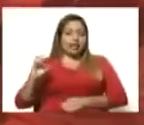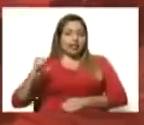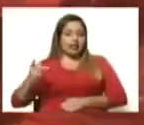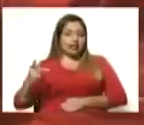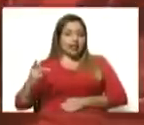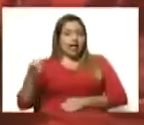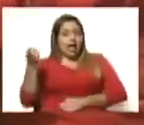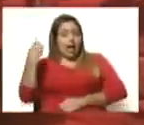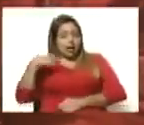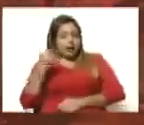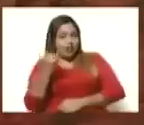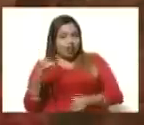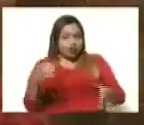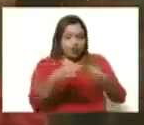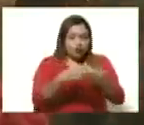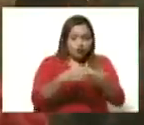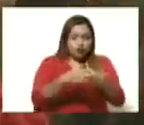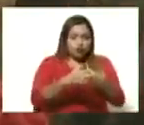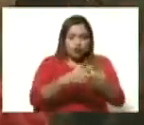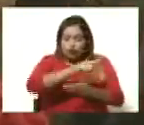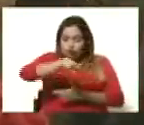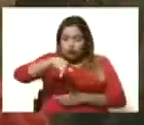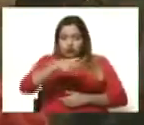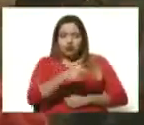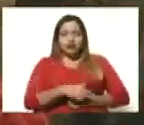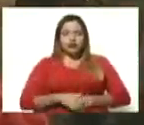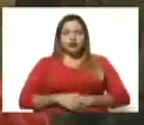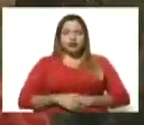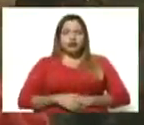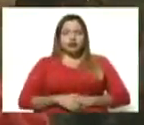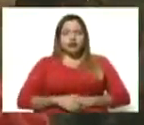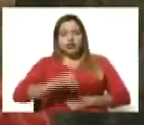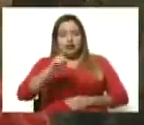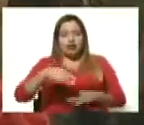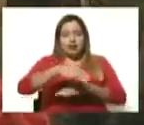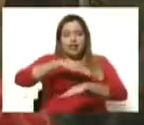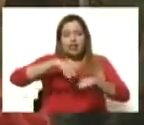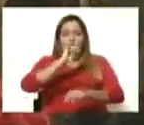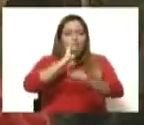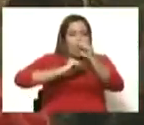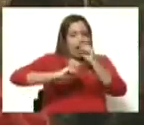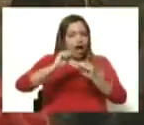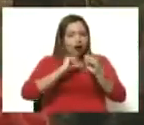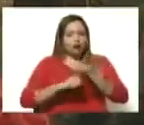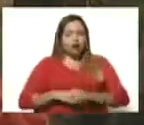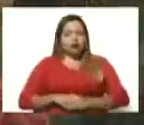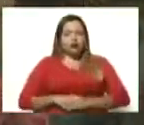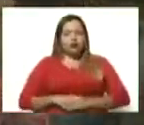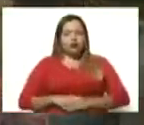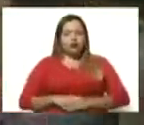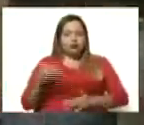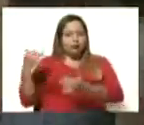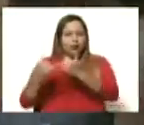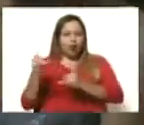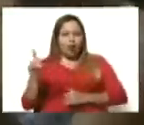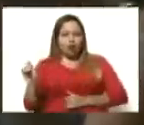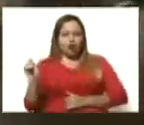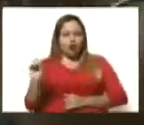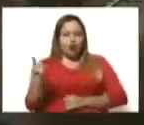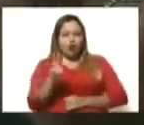parte de ustedes, el ministro de Agua también, Marco Torres, que se encuentra aquí